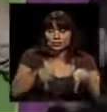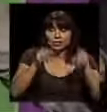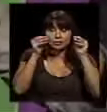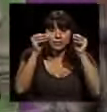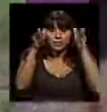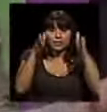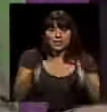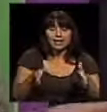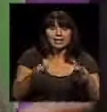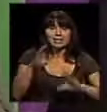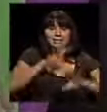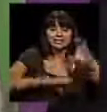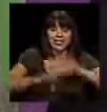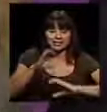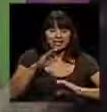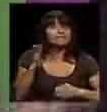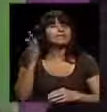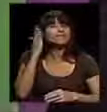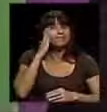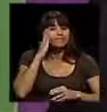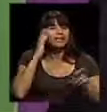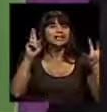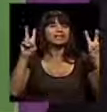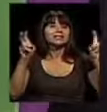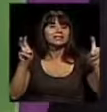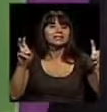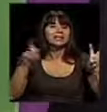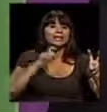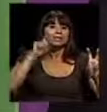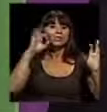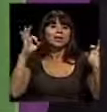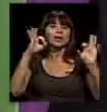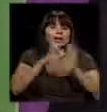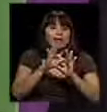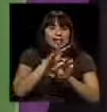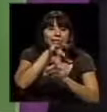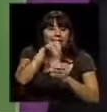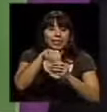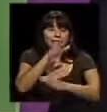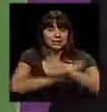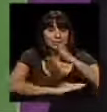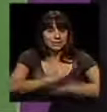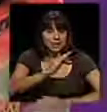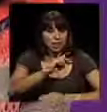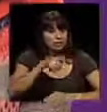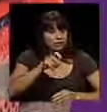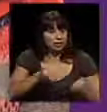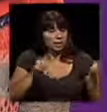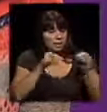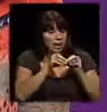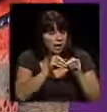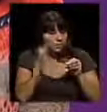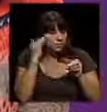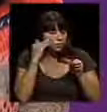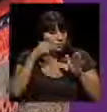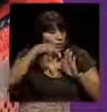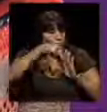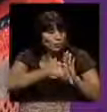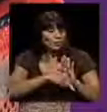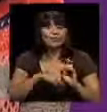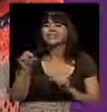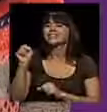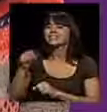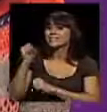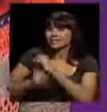de sexualidad en discapacidad, que implica pues conocimientos muy amplios también en otro tema. Claro, desde el año pasado el Ministerio está haciendo